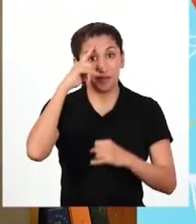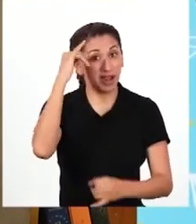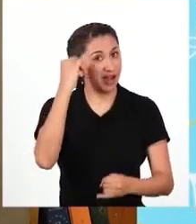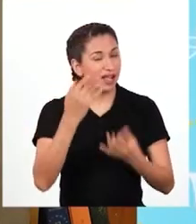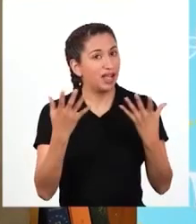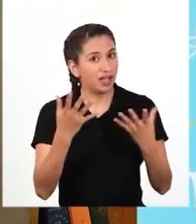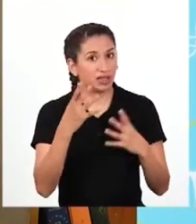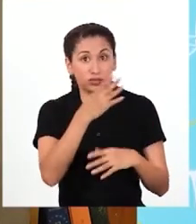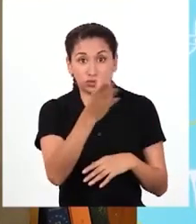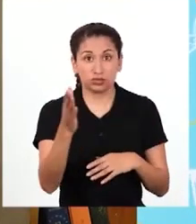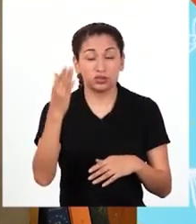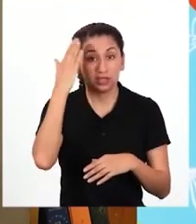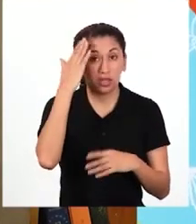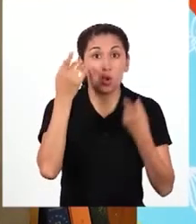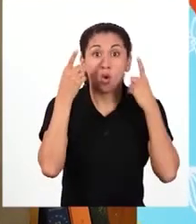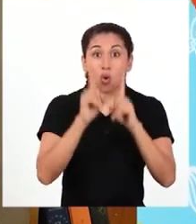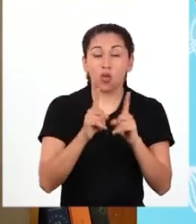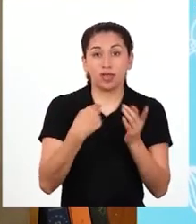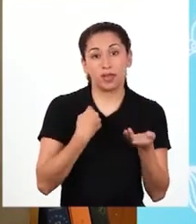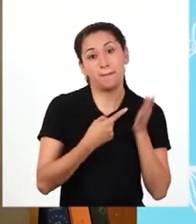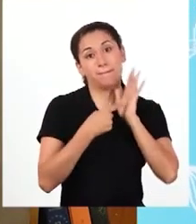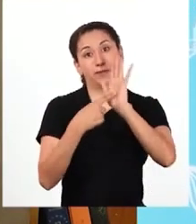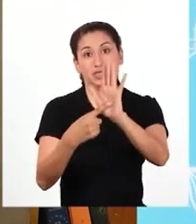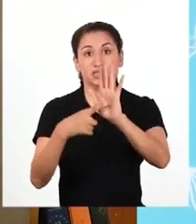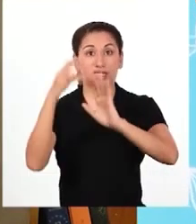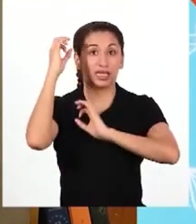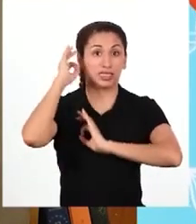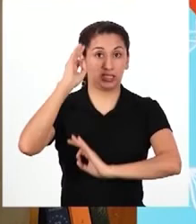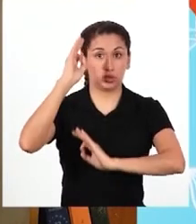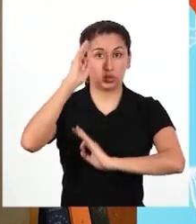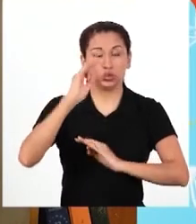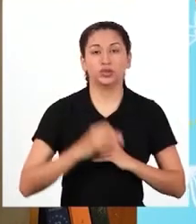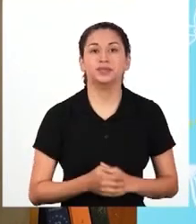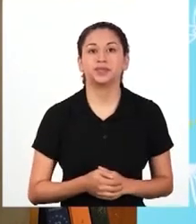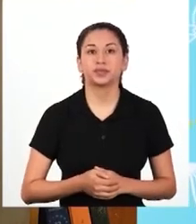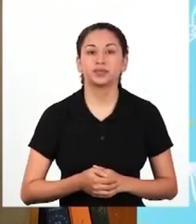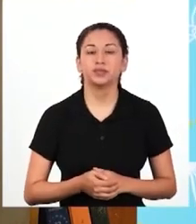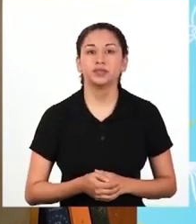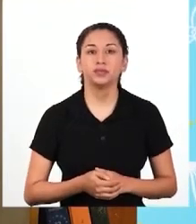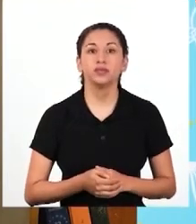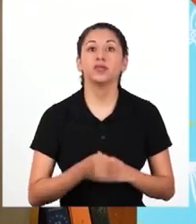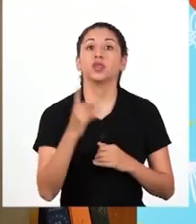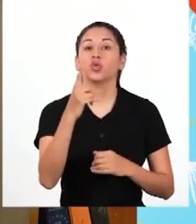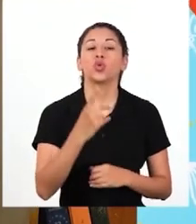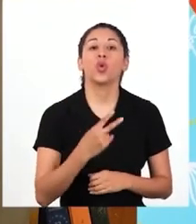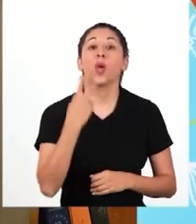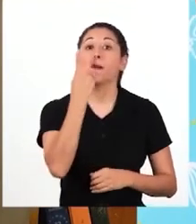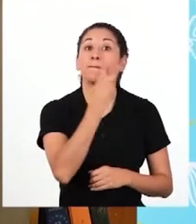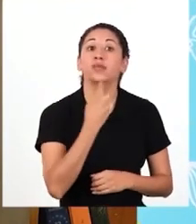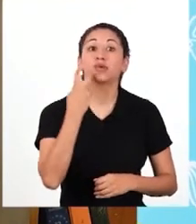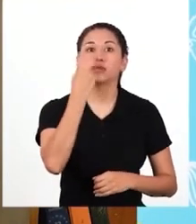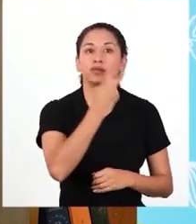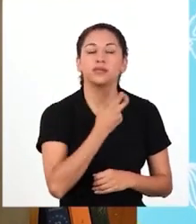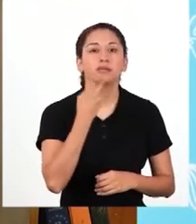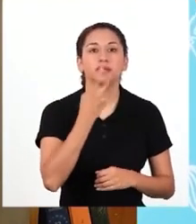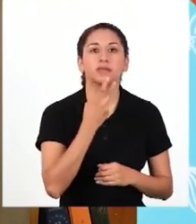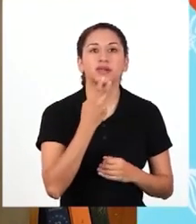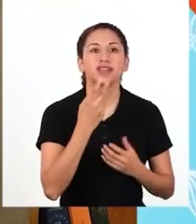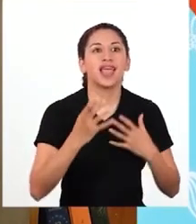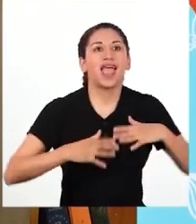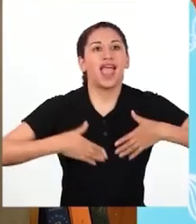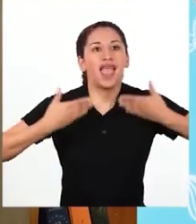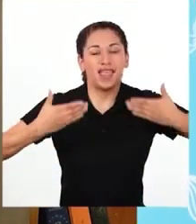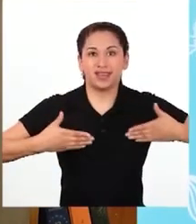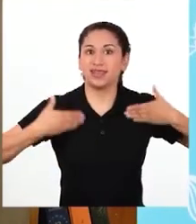de presentar su discurso. Procuren pronunciar sus discursos con entusiasmo. Recuerden